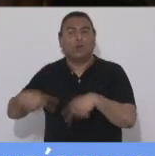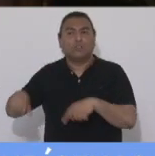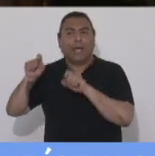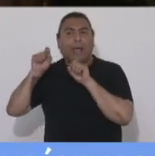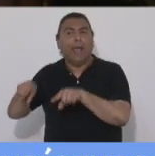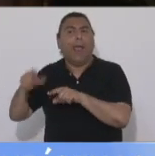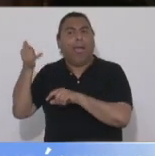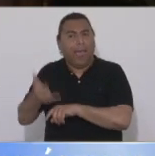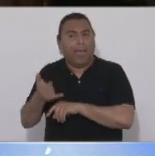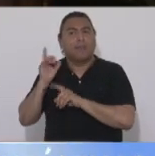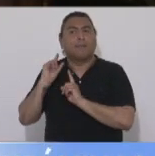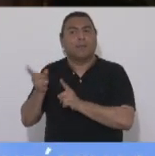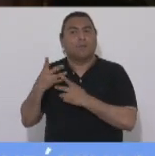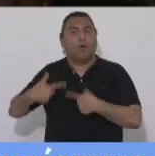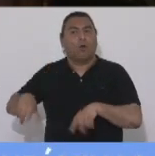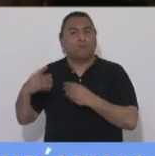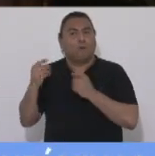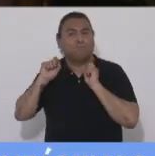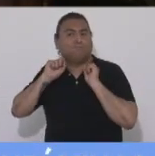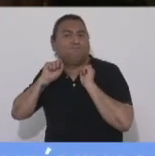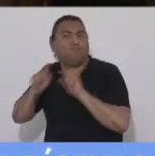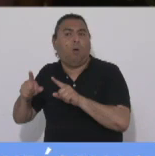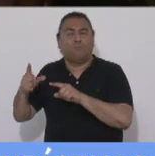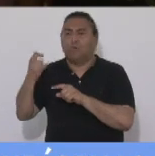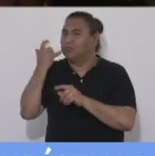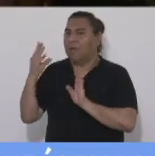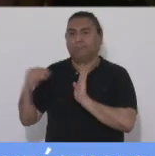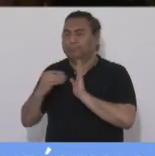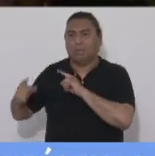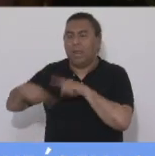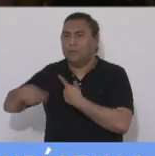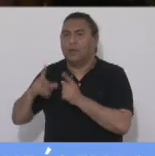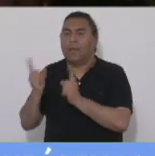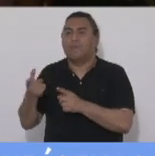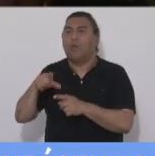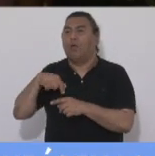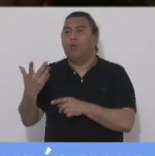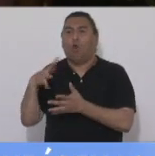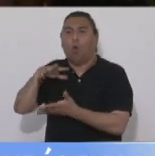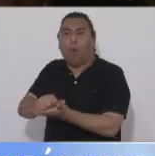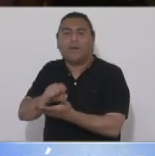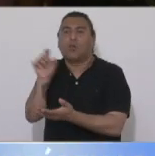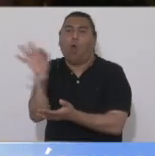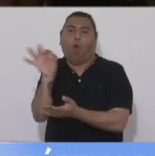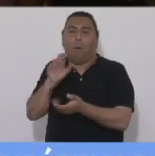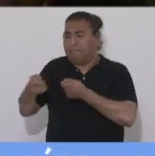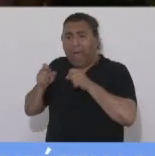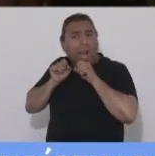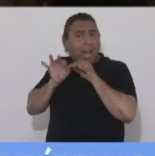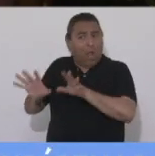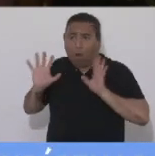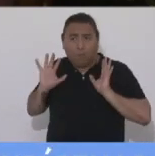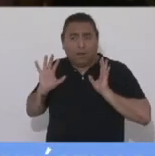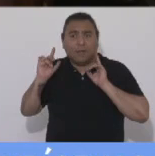poseen en razón de la propiedad tradicional u otro tipo tradicional de ocupación o utilización, así